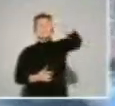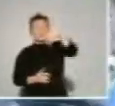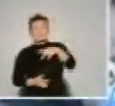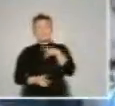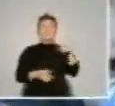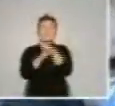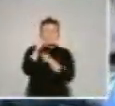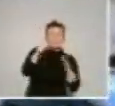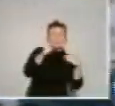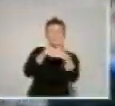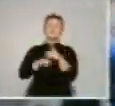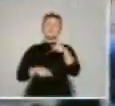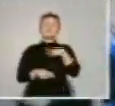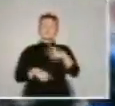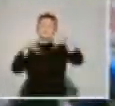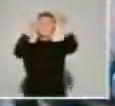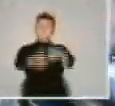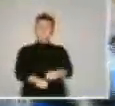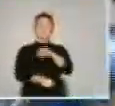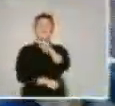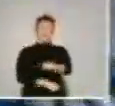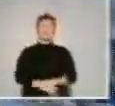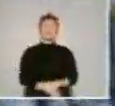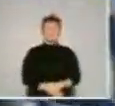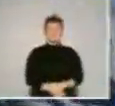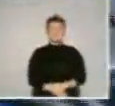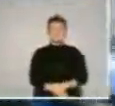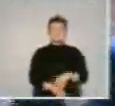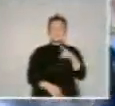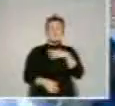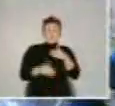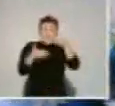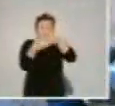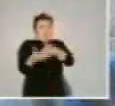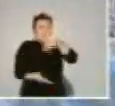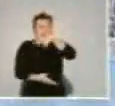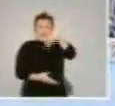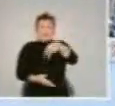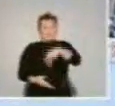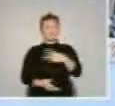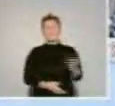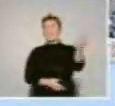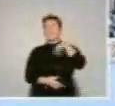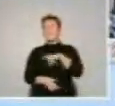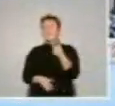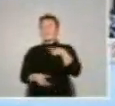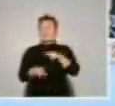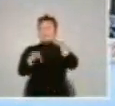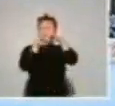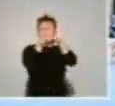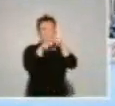Y Nelson esquivó y conquistó, ya llega Nelson. Tremenda mala